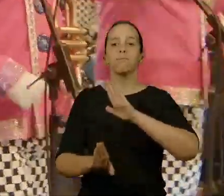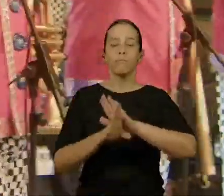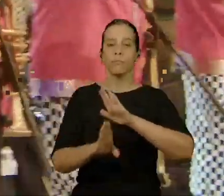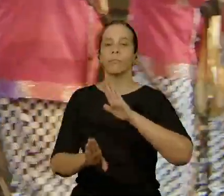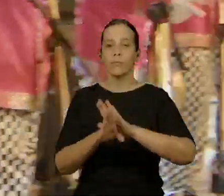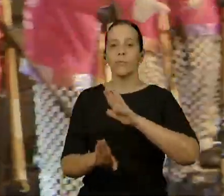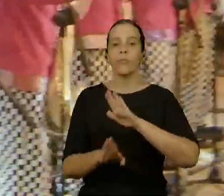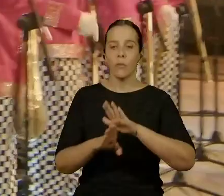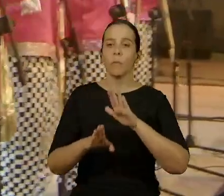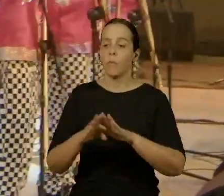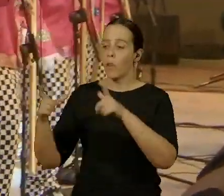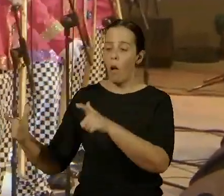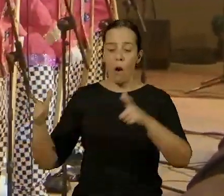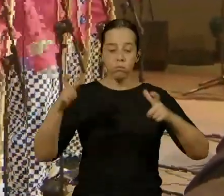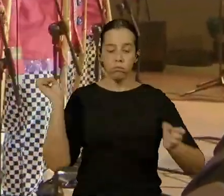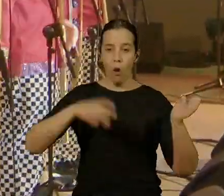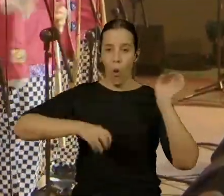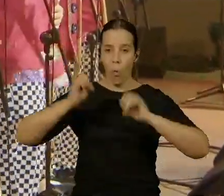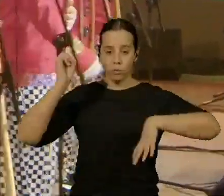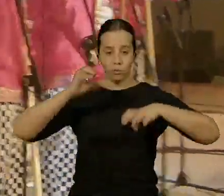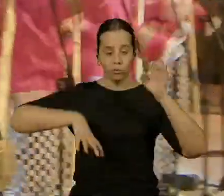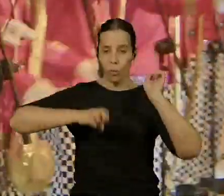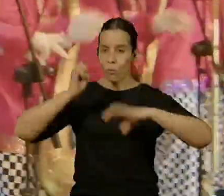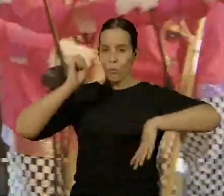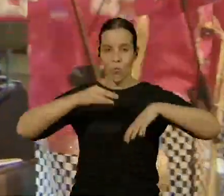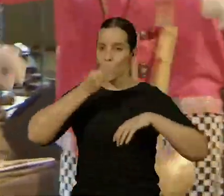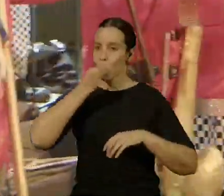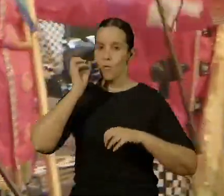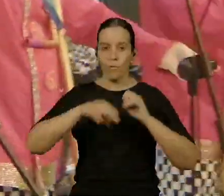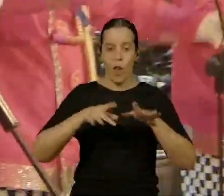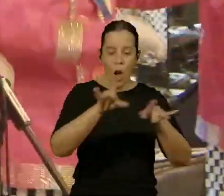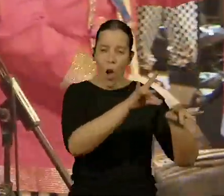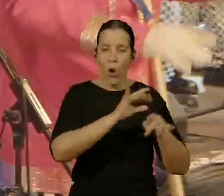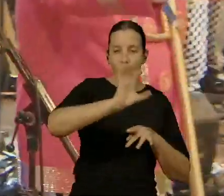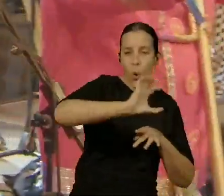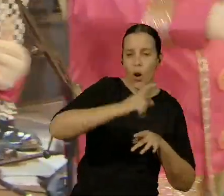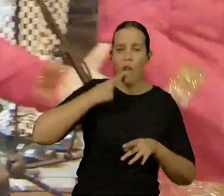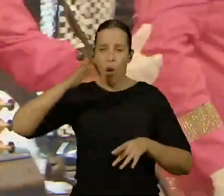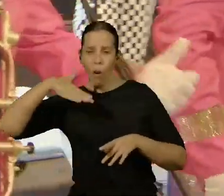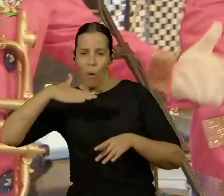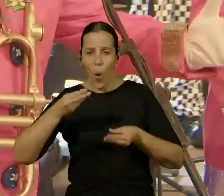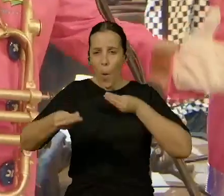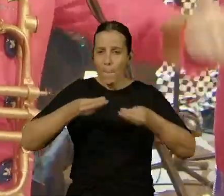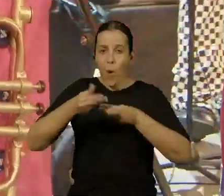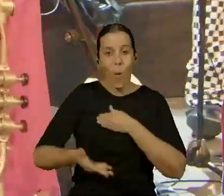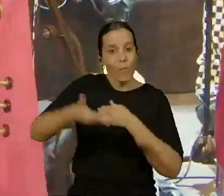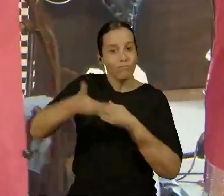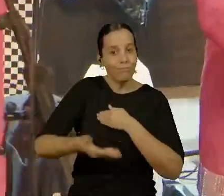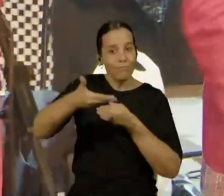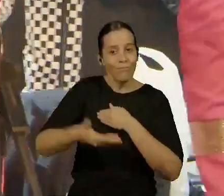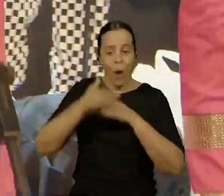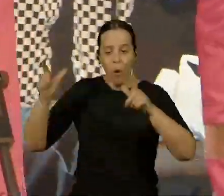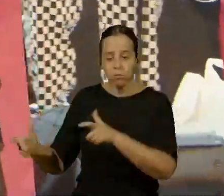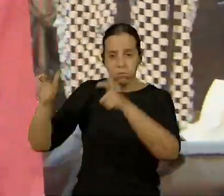Seguimos, echamos más ingredientes, colorante y pintante, el producto importante, sale un